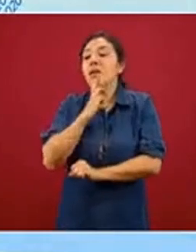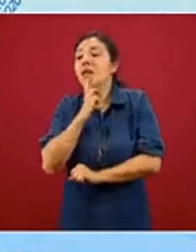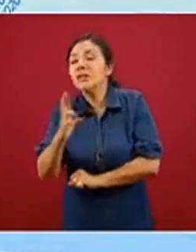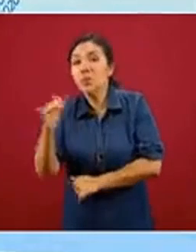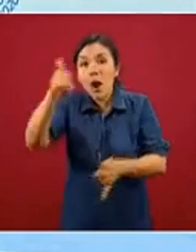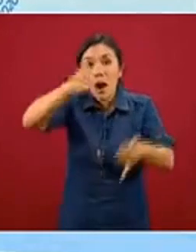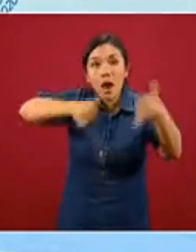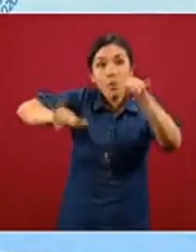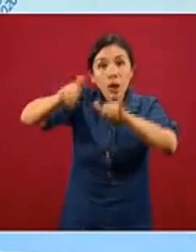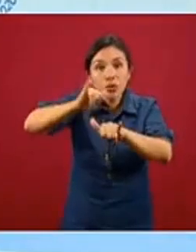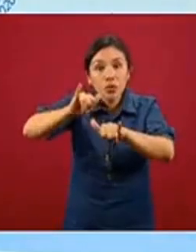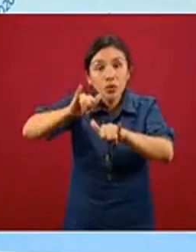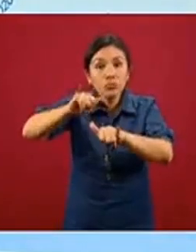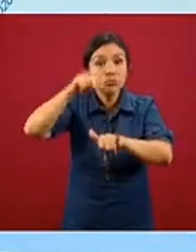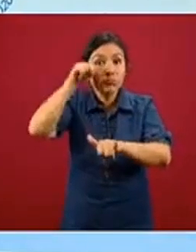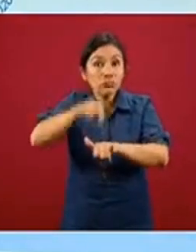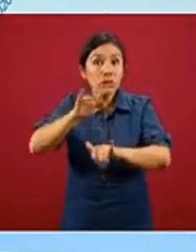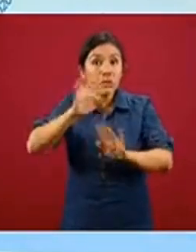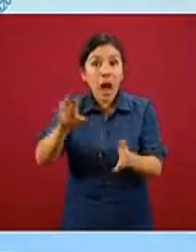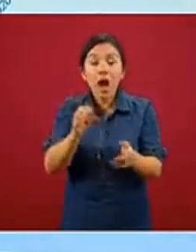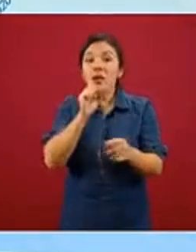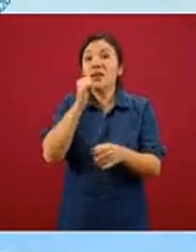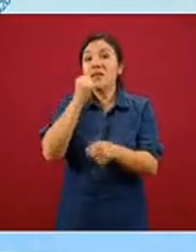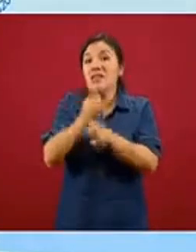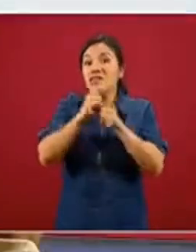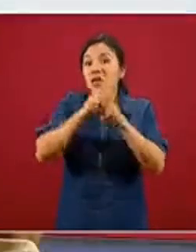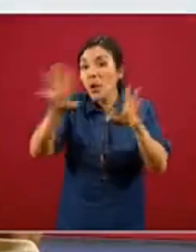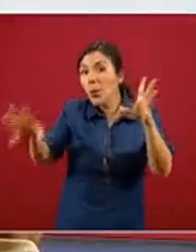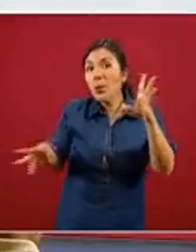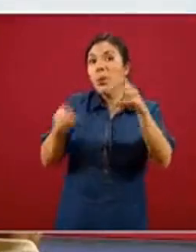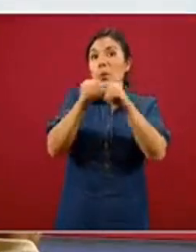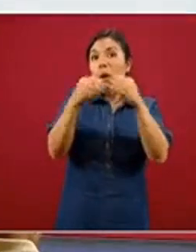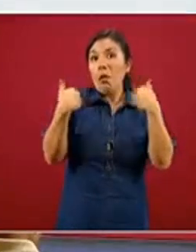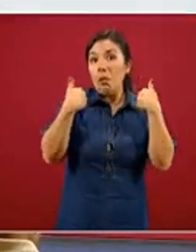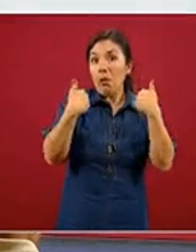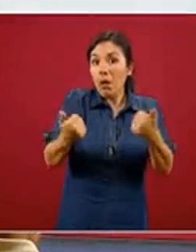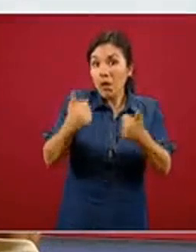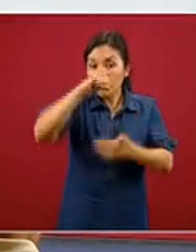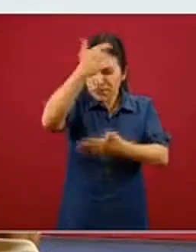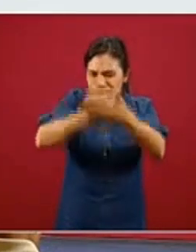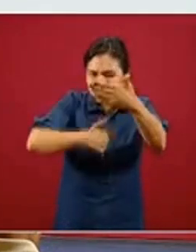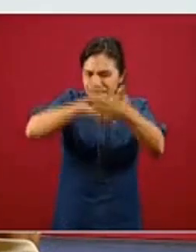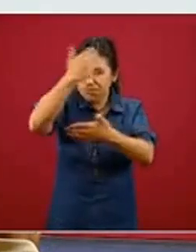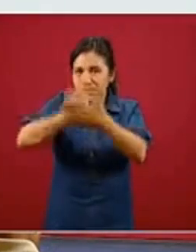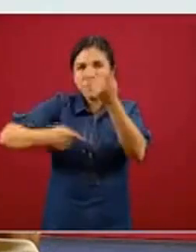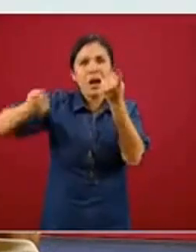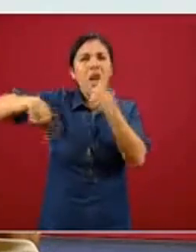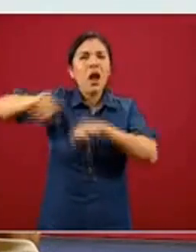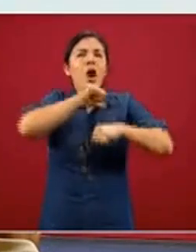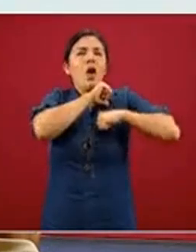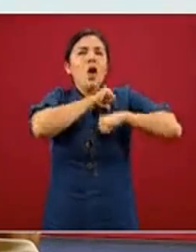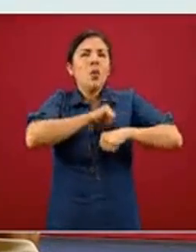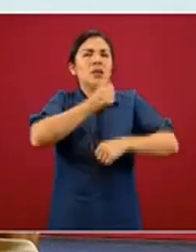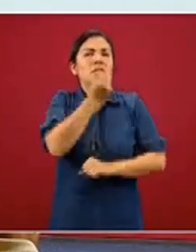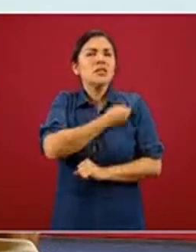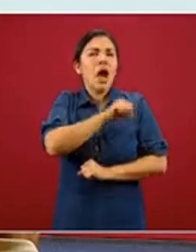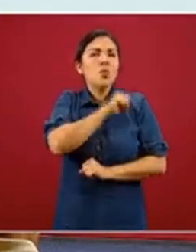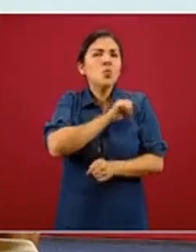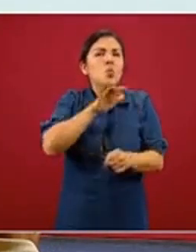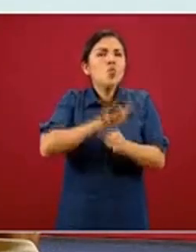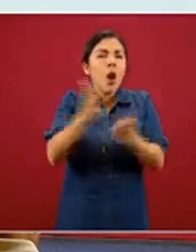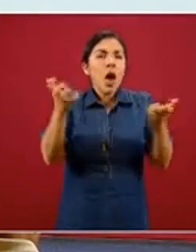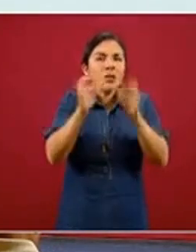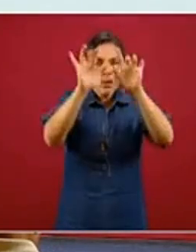ese resultado sea cargado en los sistemas de información por parte de las unidades de salud operativas